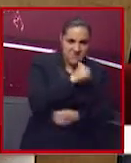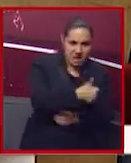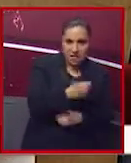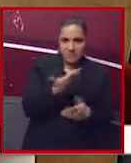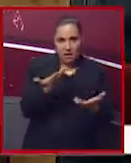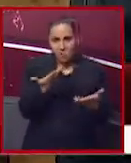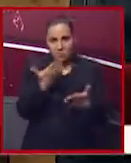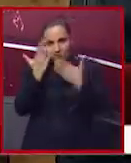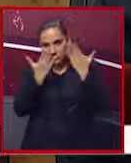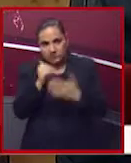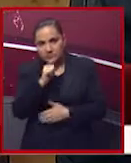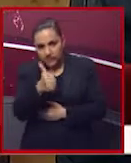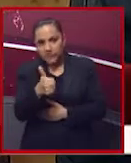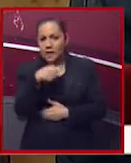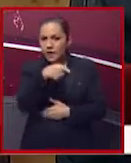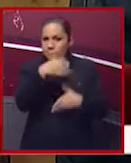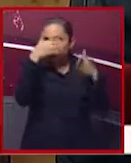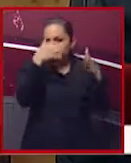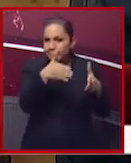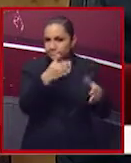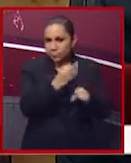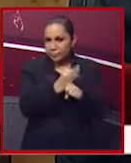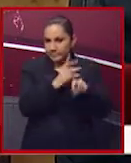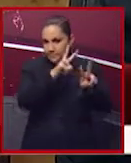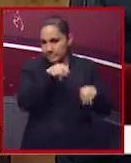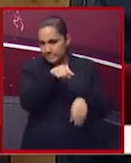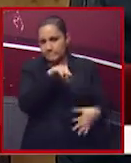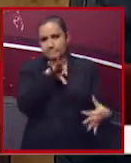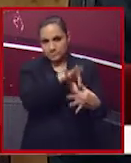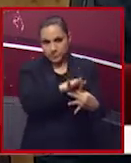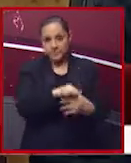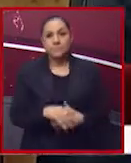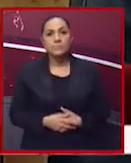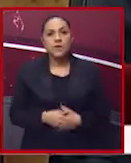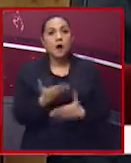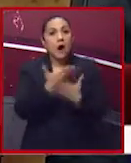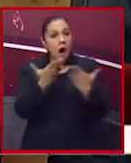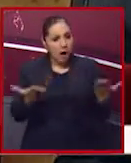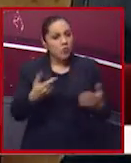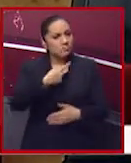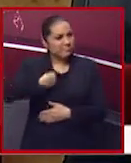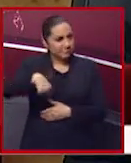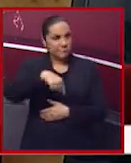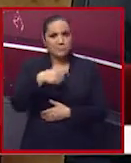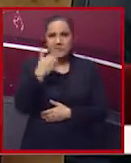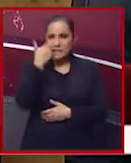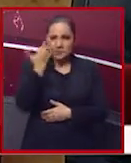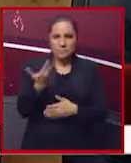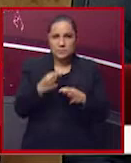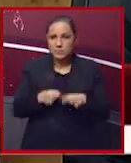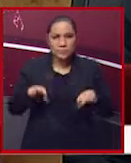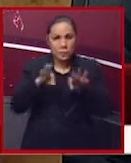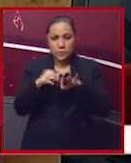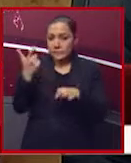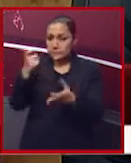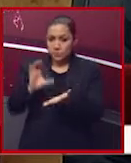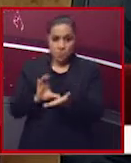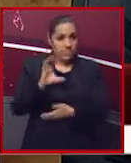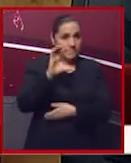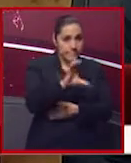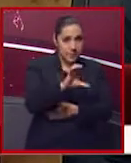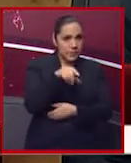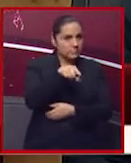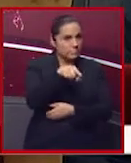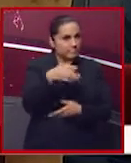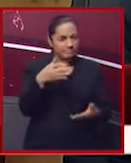Lo primero que queremos hacer es reorientar el gasto hacia inversión en